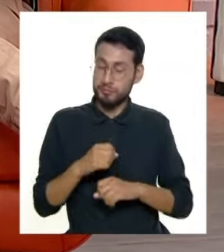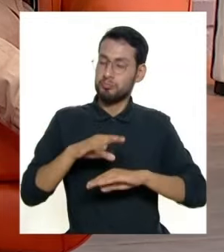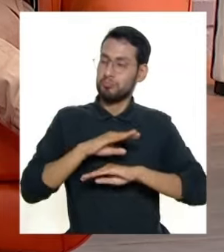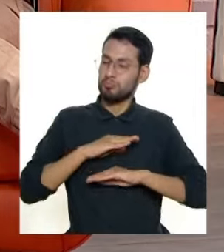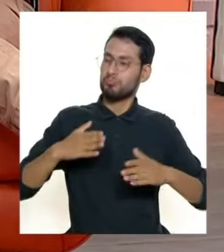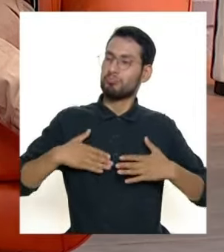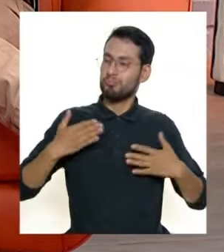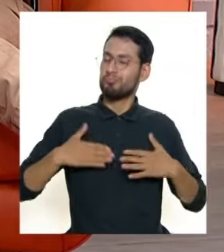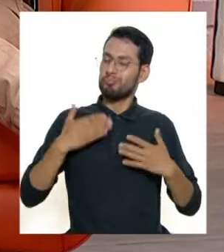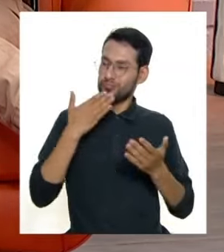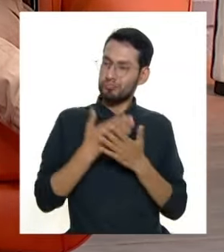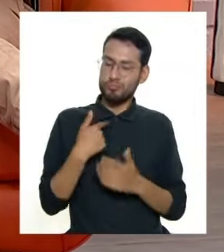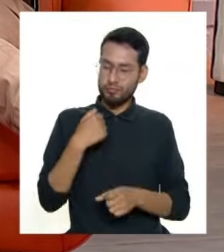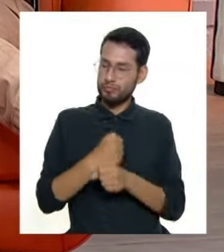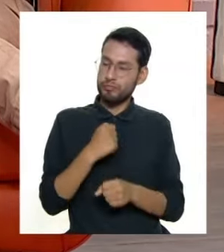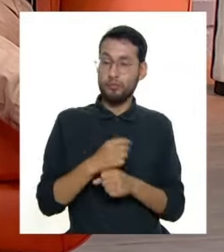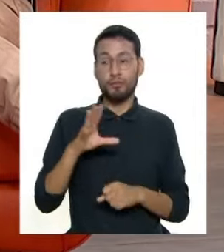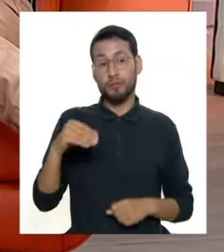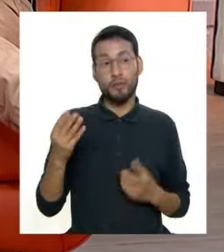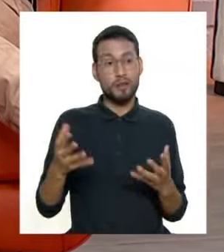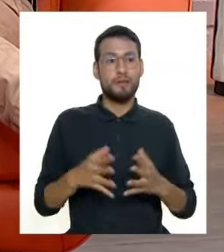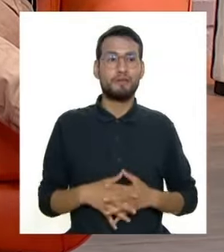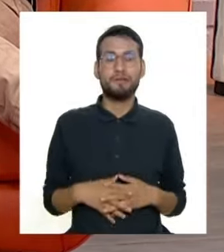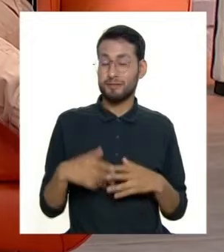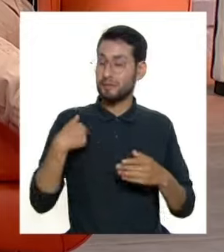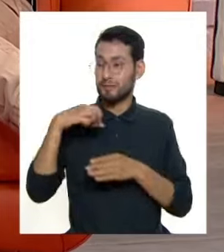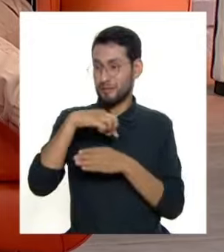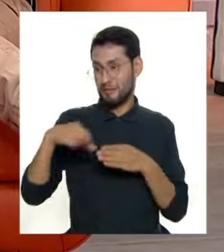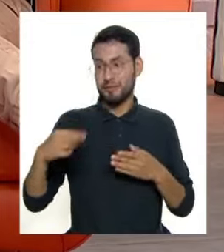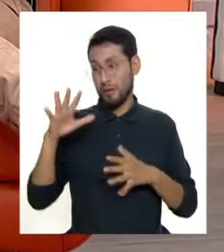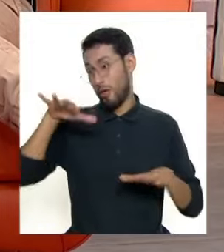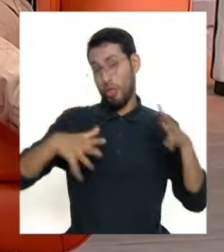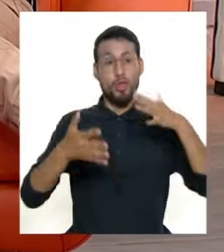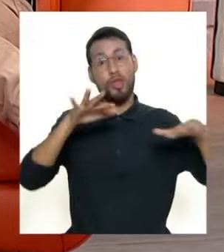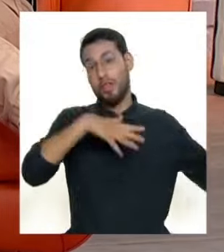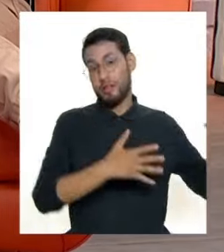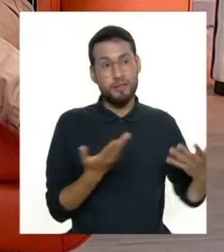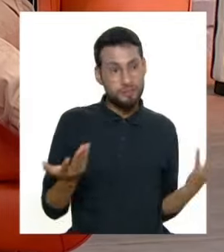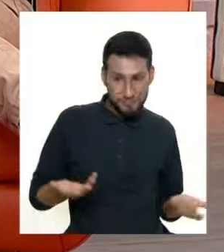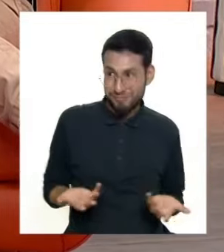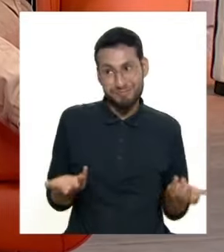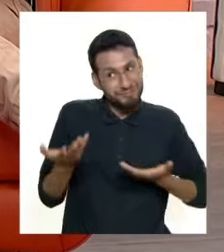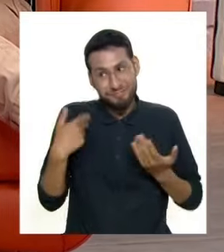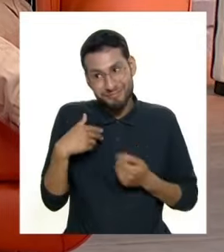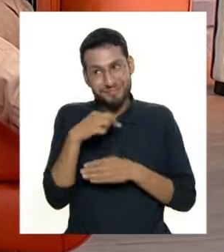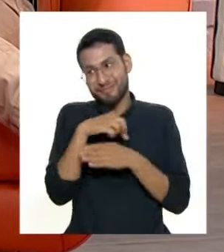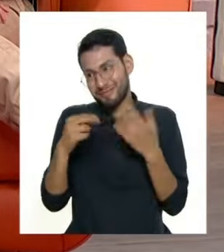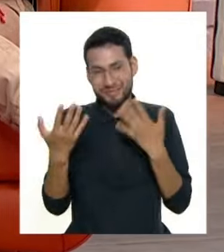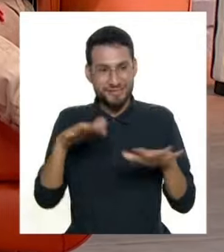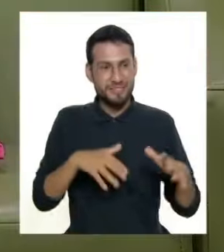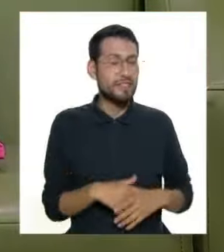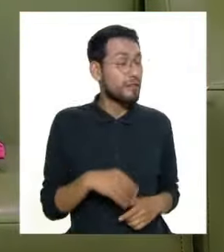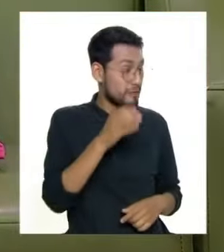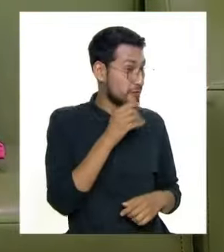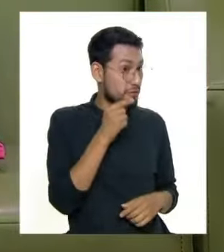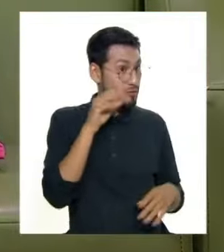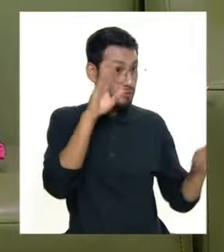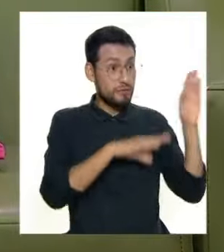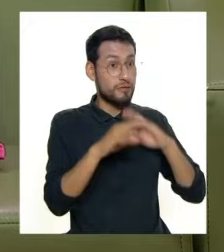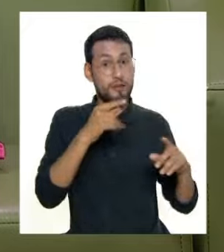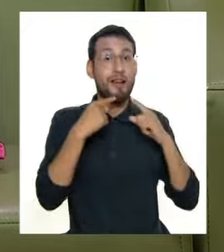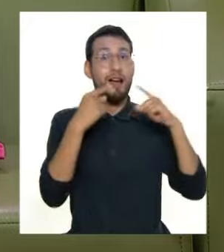tranquilidad de que tienes el trabajo, porque en sí nuestra carrera es muy inestable, es la esencia de nuestra carrera. Es que, Cristo, pero estamos preocupados